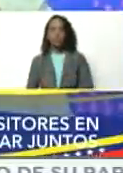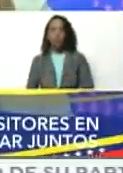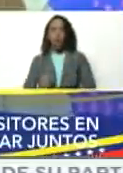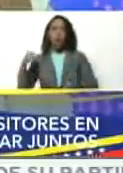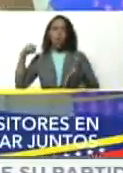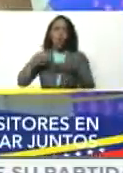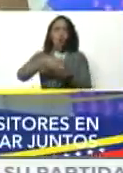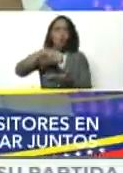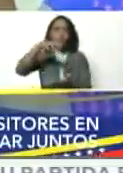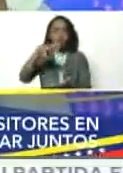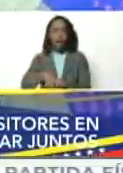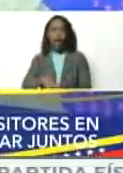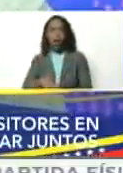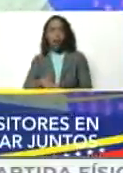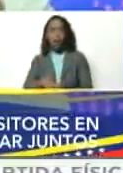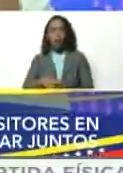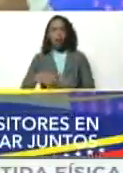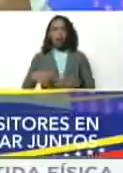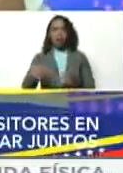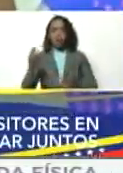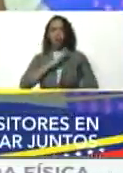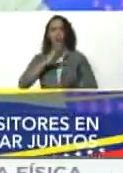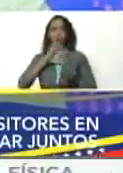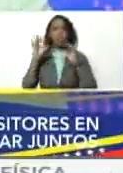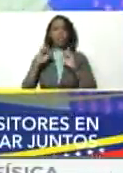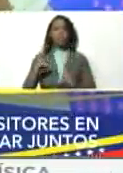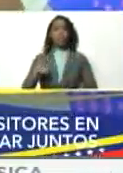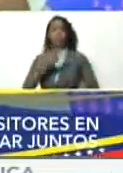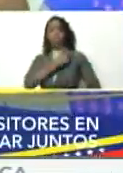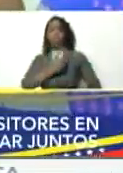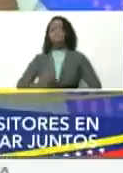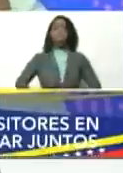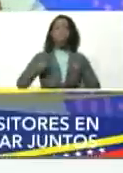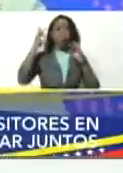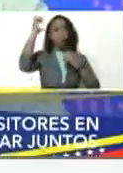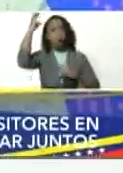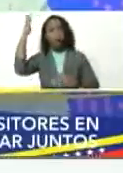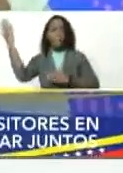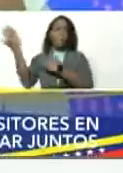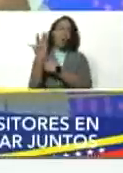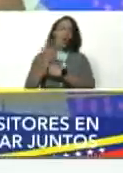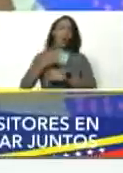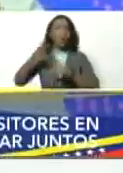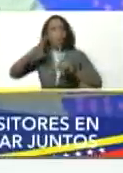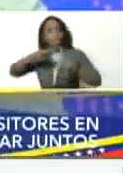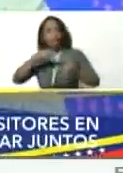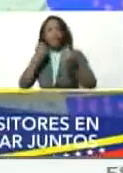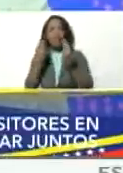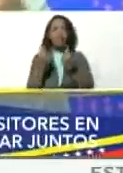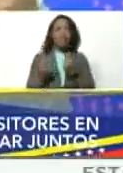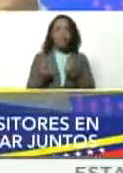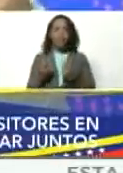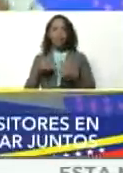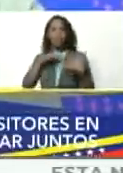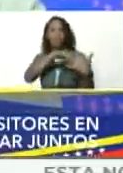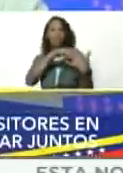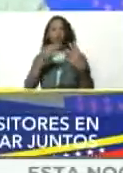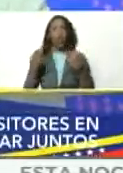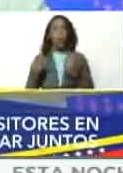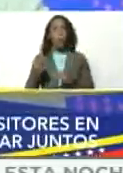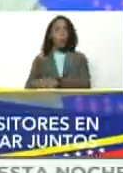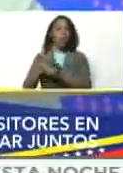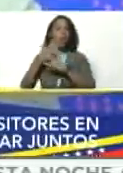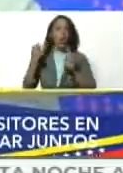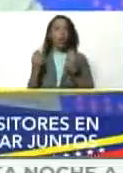Golpes de Estado, autoproclamaciones, sanciones, persecución financiera, guerra económica, bloqueo